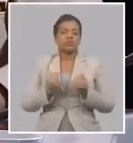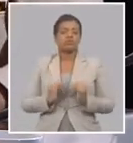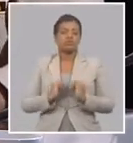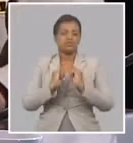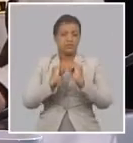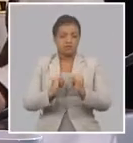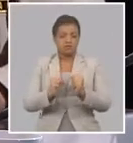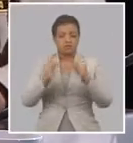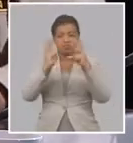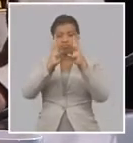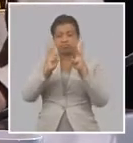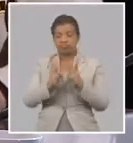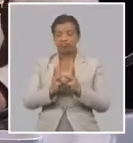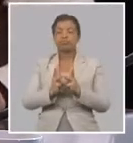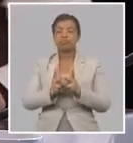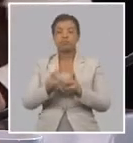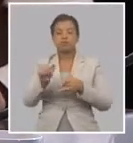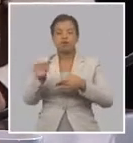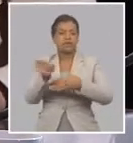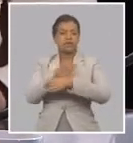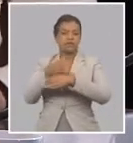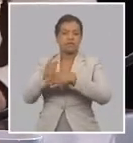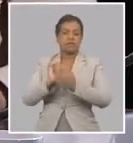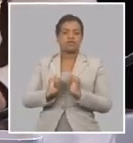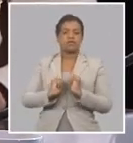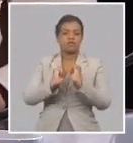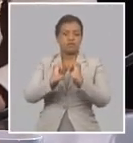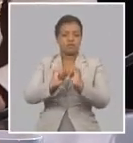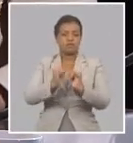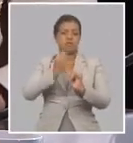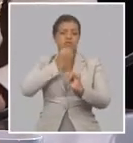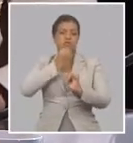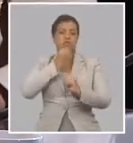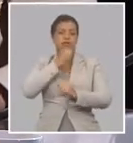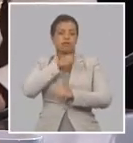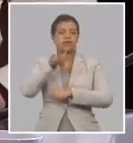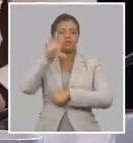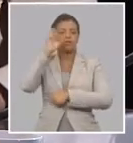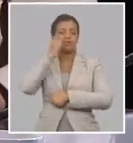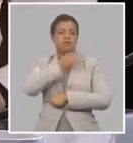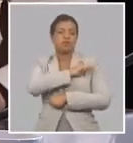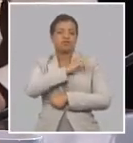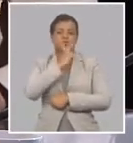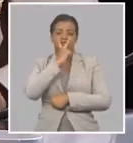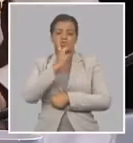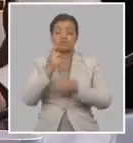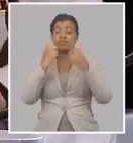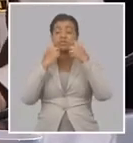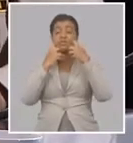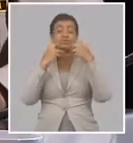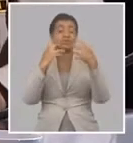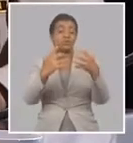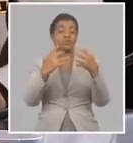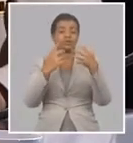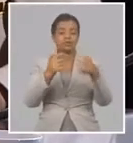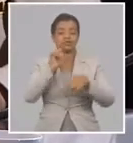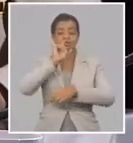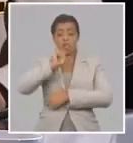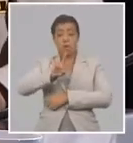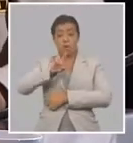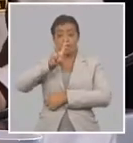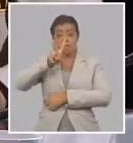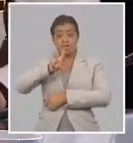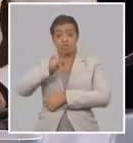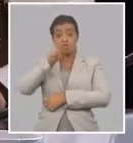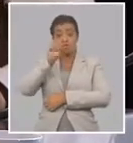en las redes sociales y en los diferentes medios para poder realizar la atención a la población importante el 92 por ciento